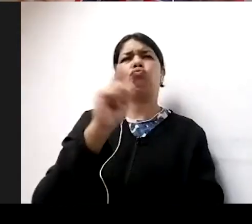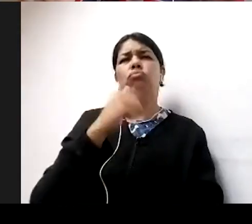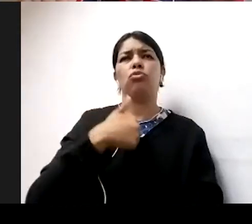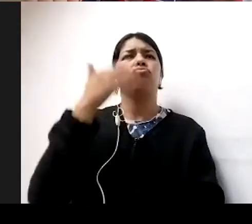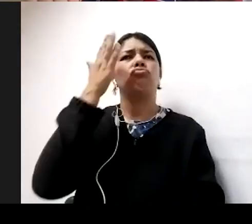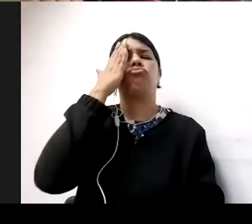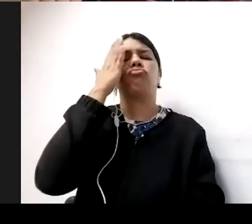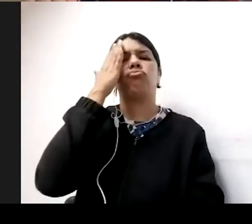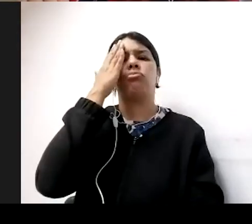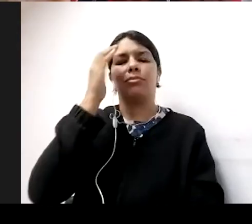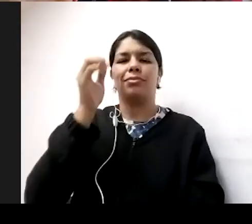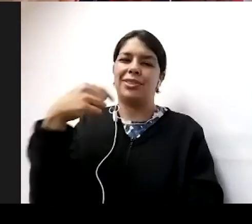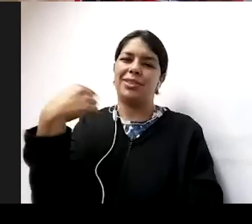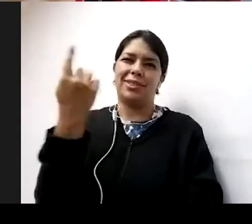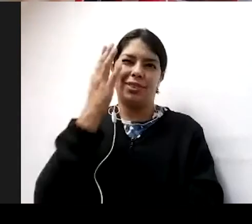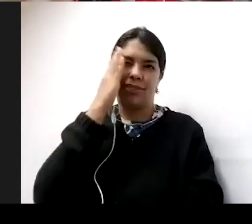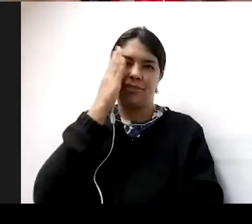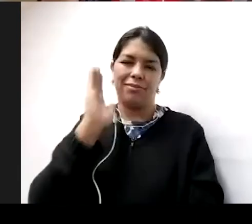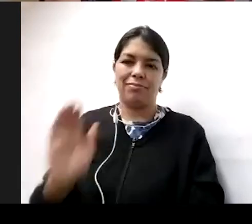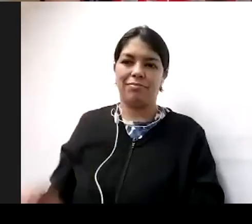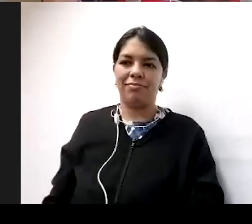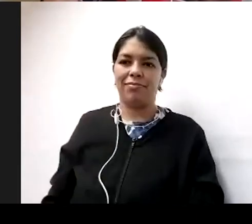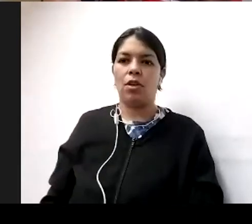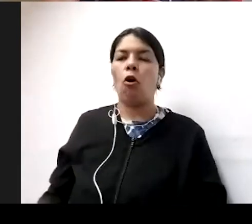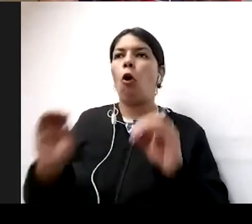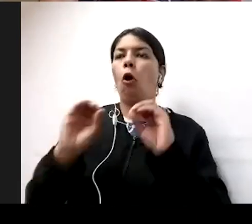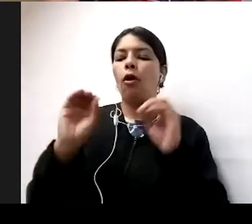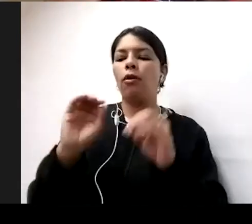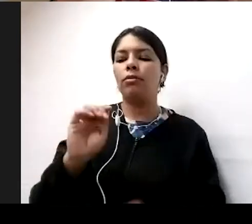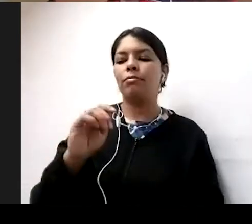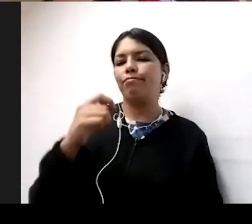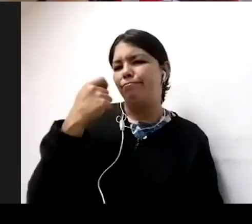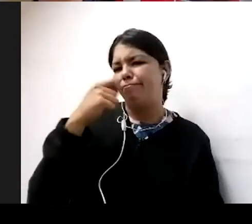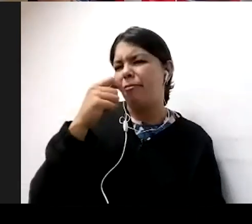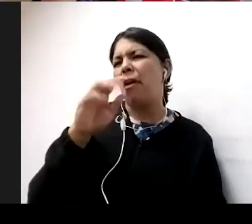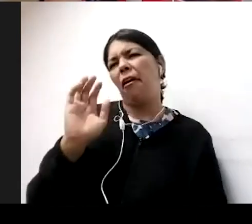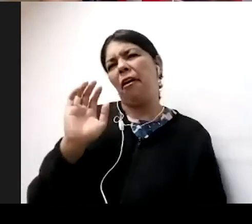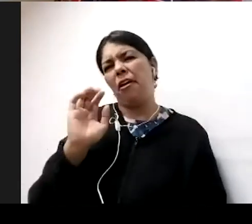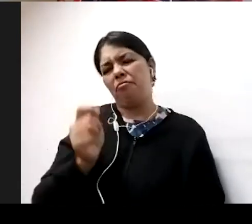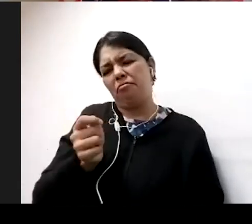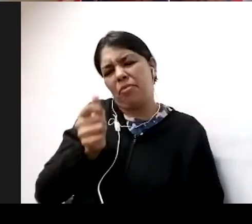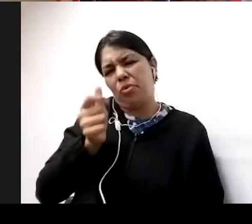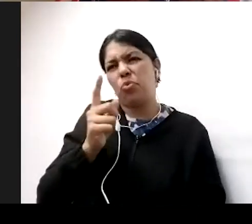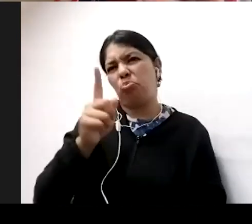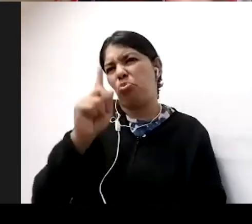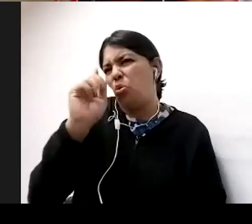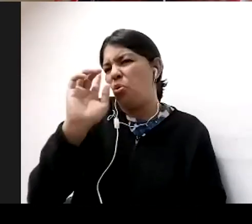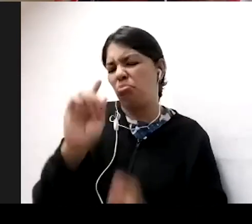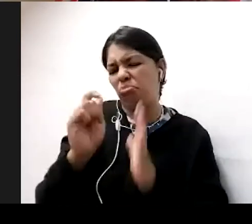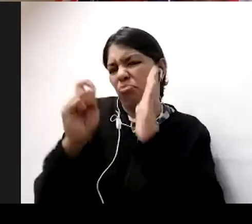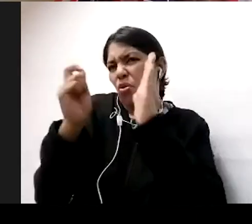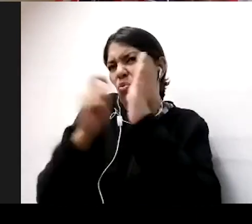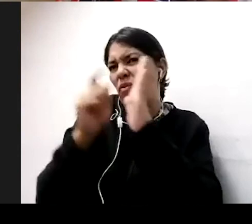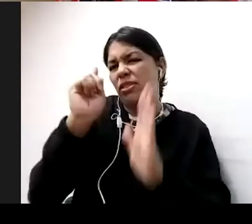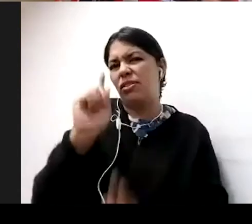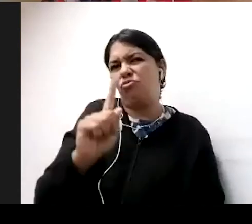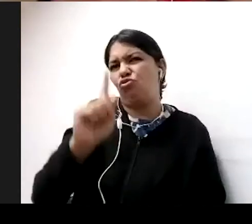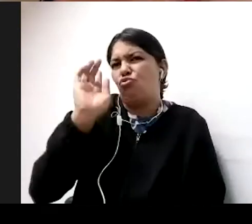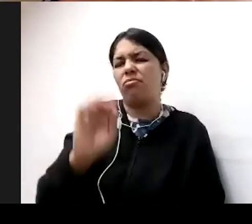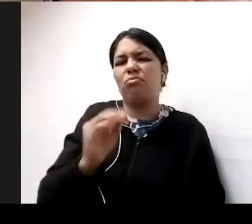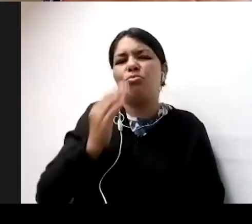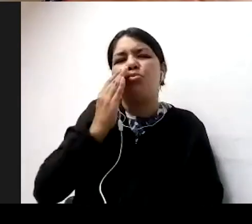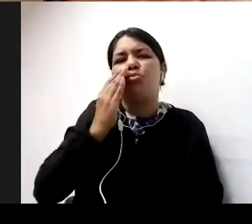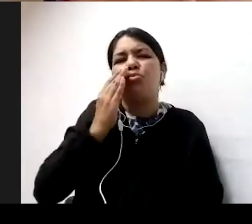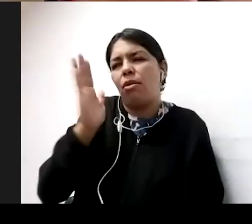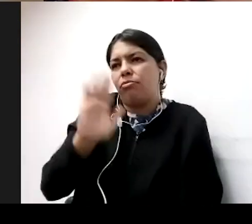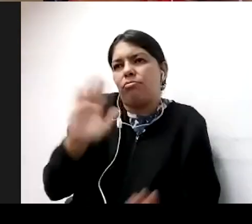adicto, ¿sí? O yo me meto a este pasecito porque yo sé que igual no me voy a poder volver adicto, igual es una sola vez, es como para probar.